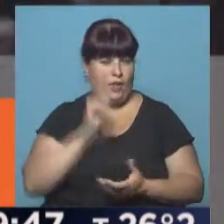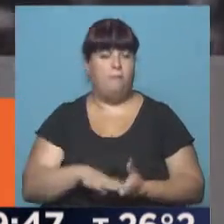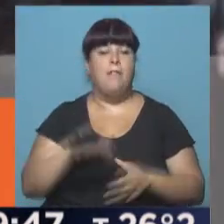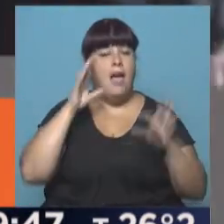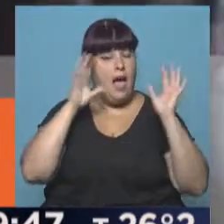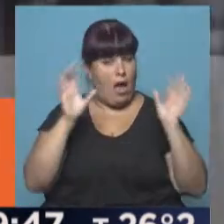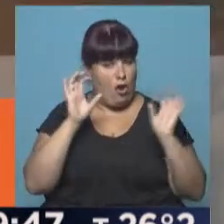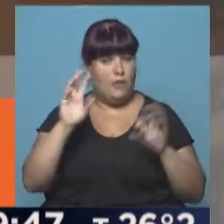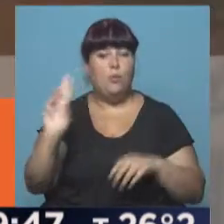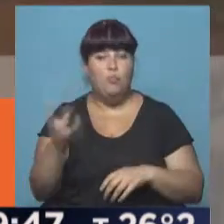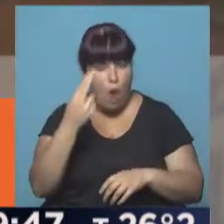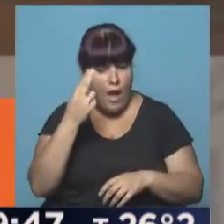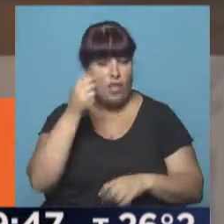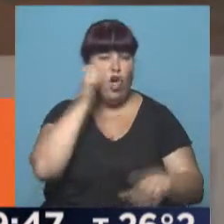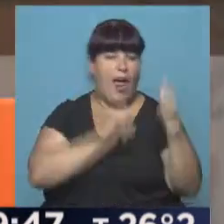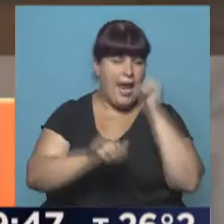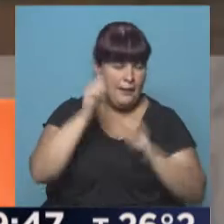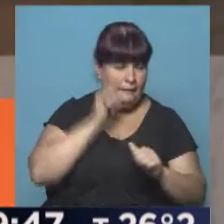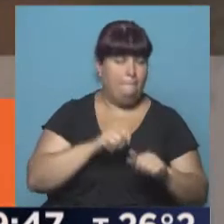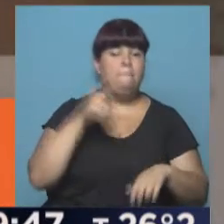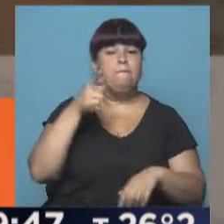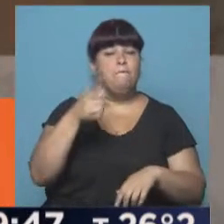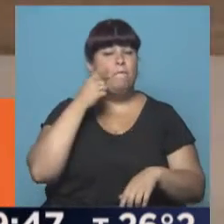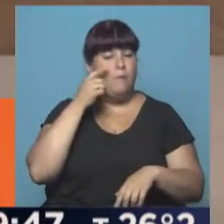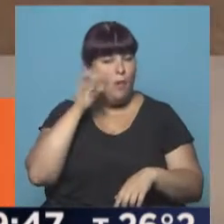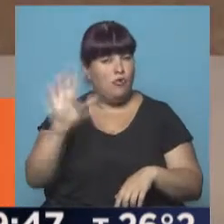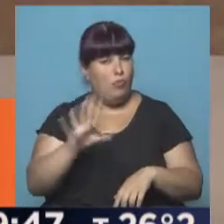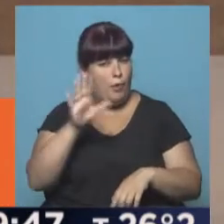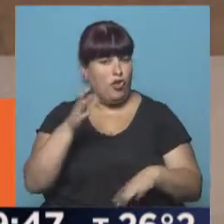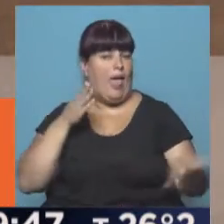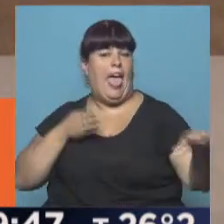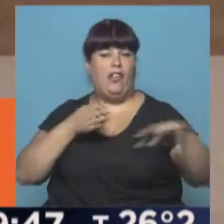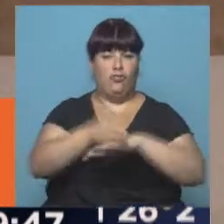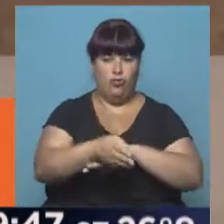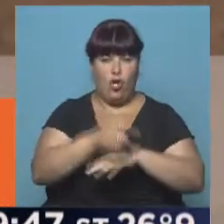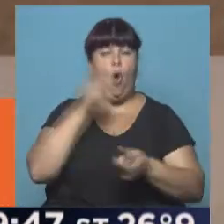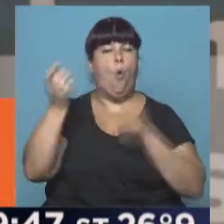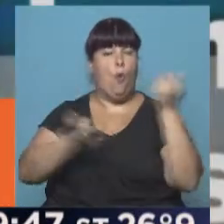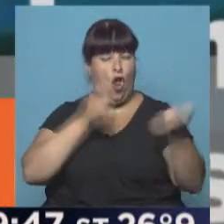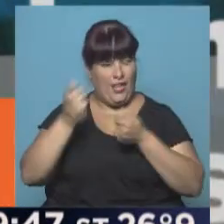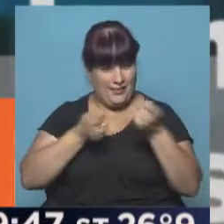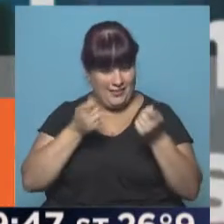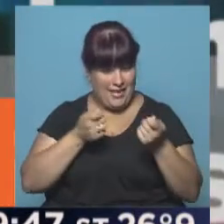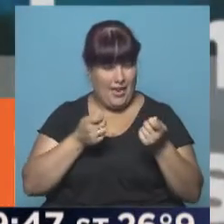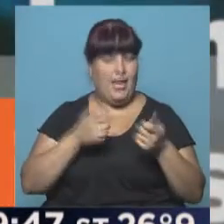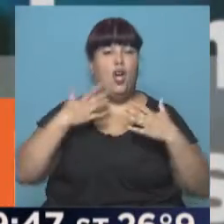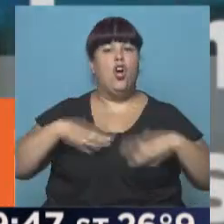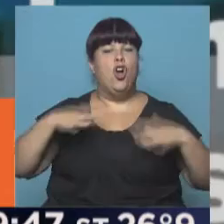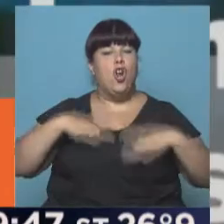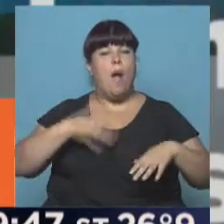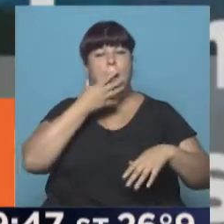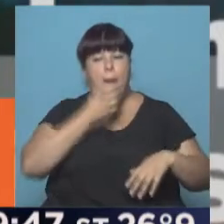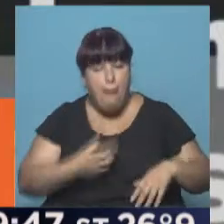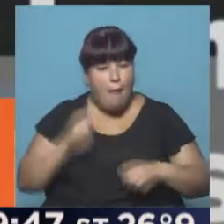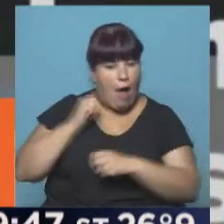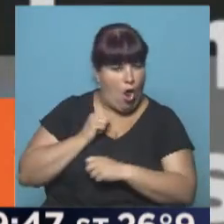Recordemos, muertos, heridos, cuando este sospechoso ingresó al local bailable, vestido con el traje de